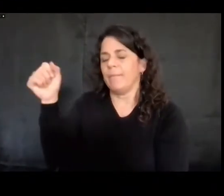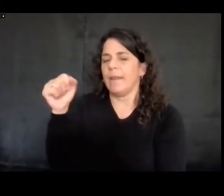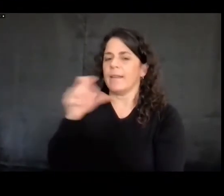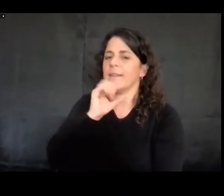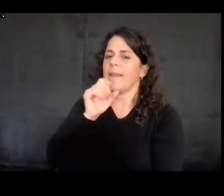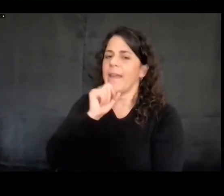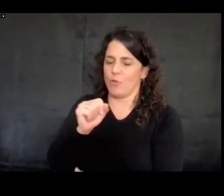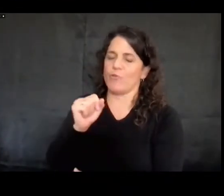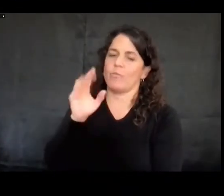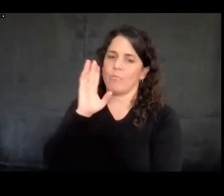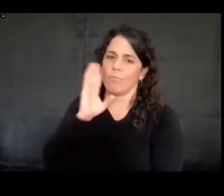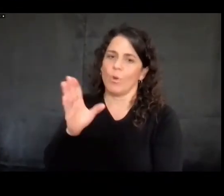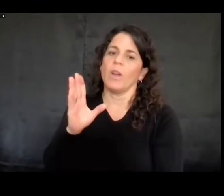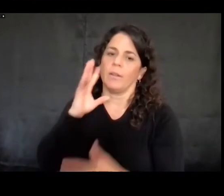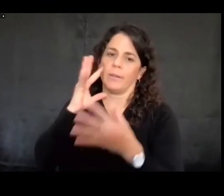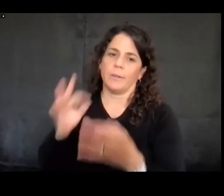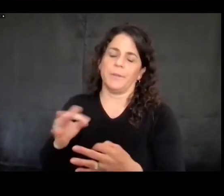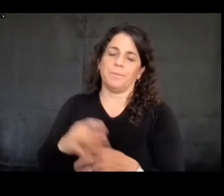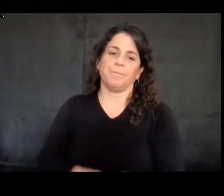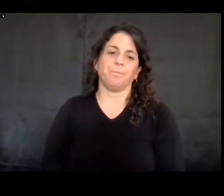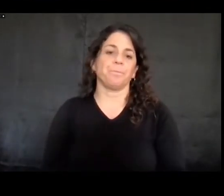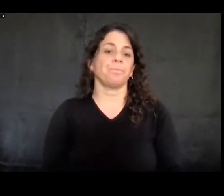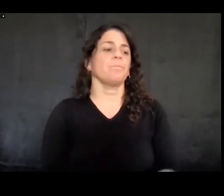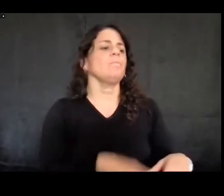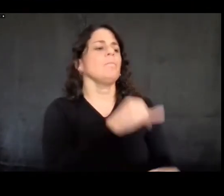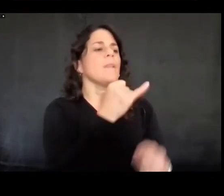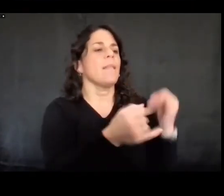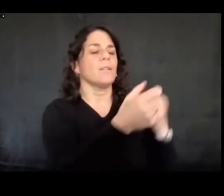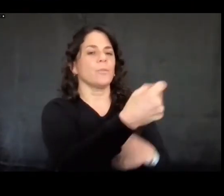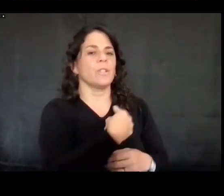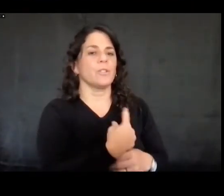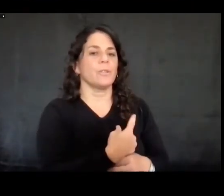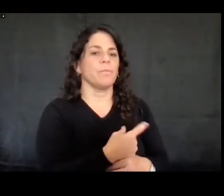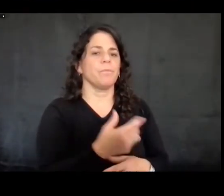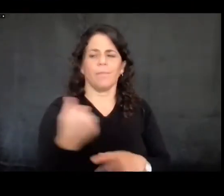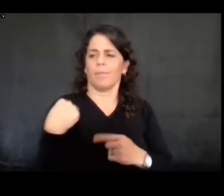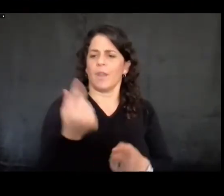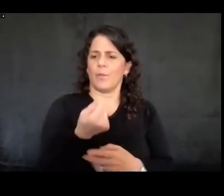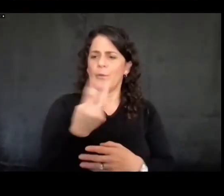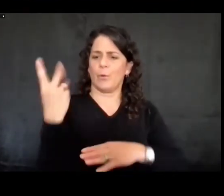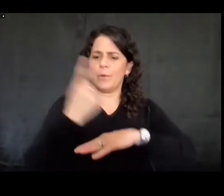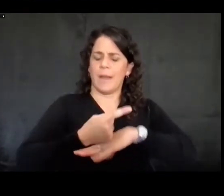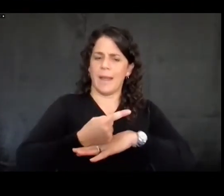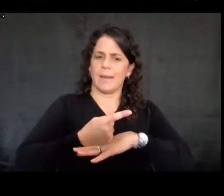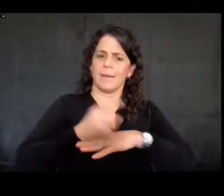relacionado con la edad y otra pregunta los dos